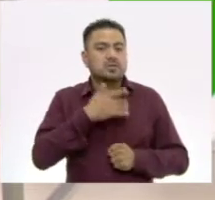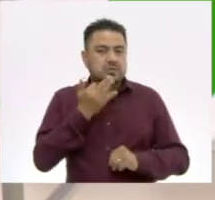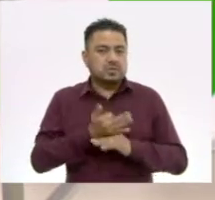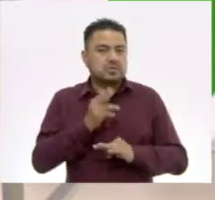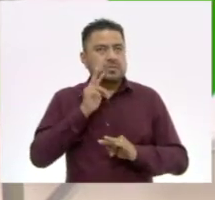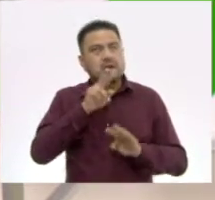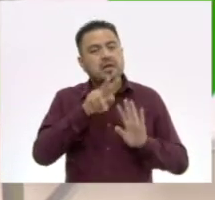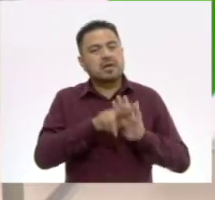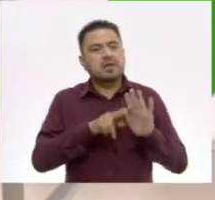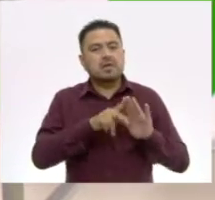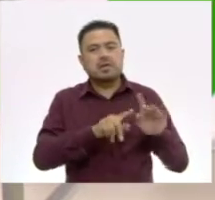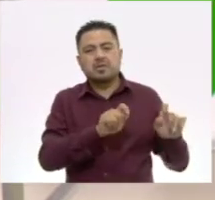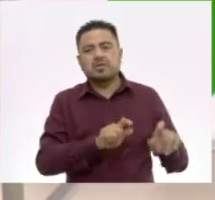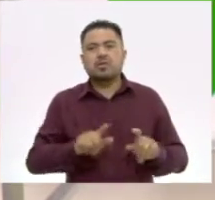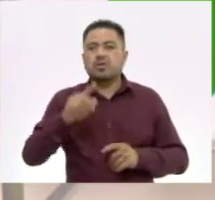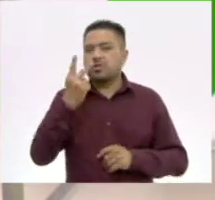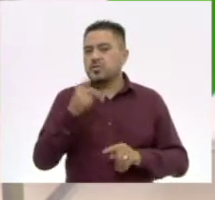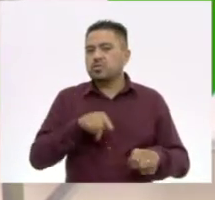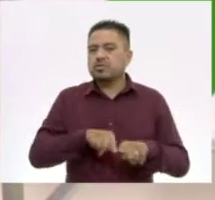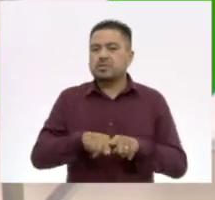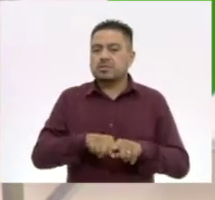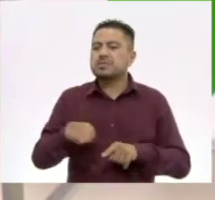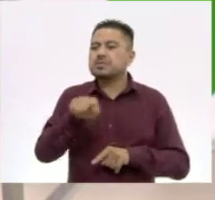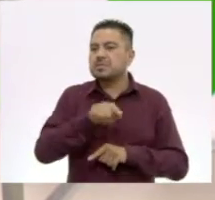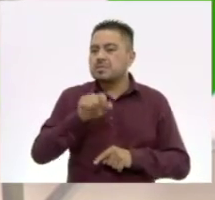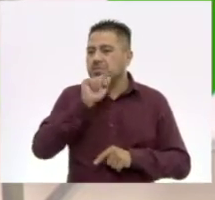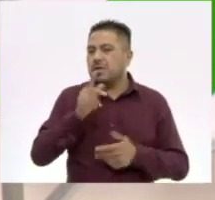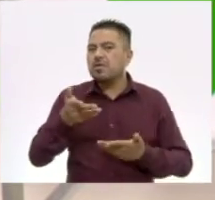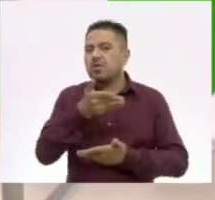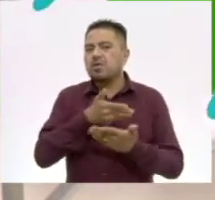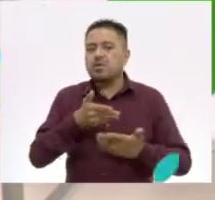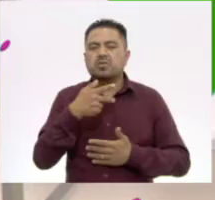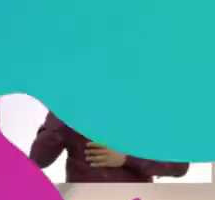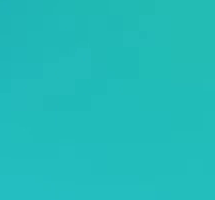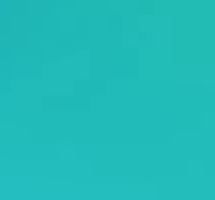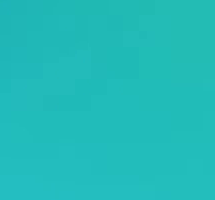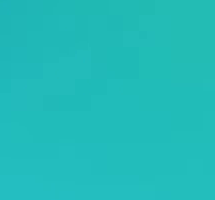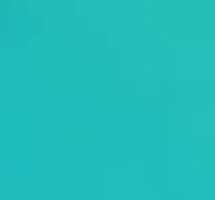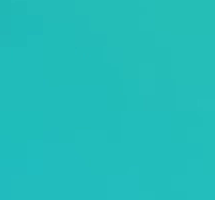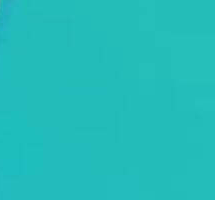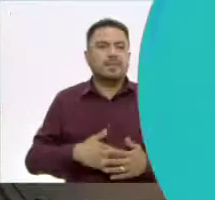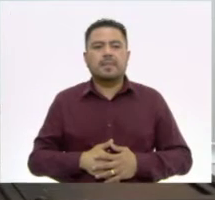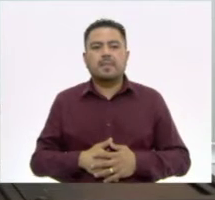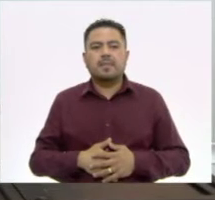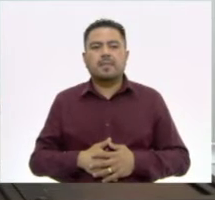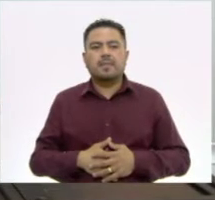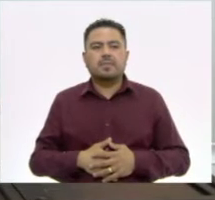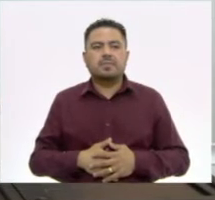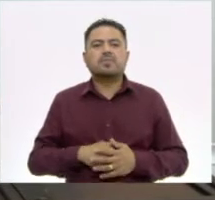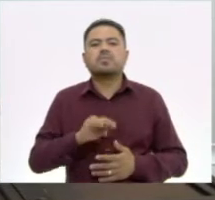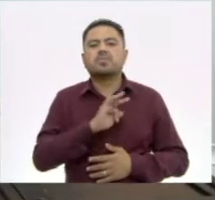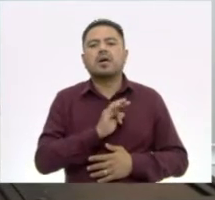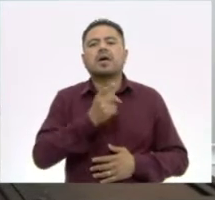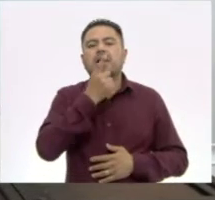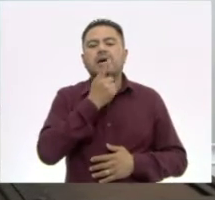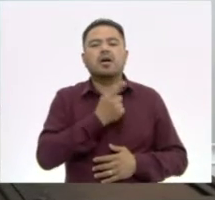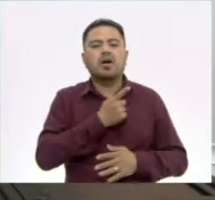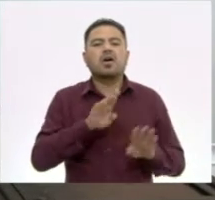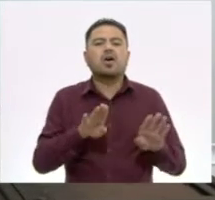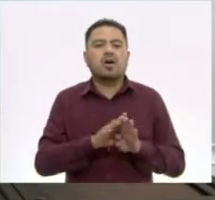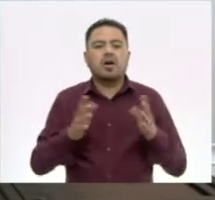vemos el vídeo de estos dos hermanos que también nos compartieron su sonido puedes decir como hace